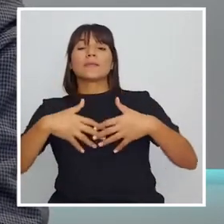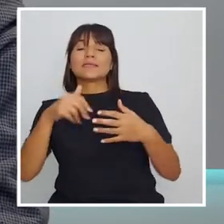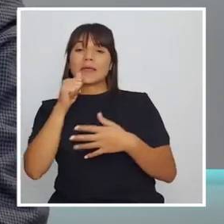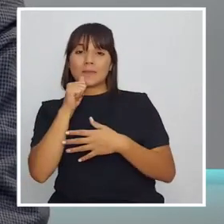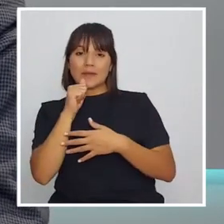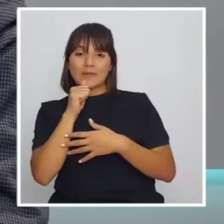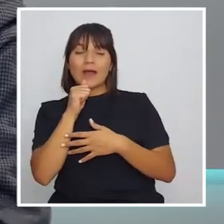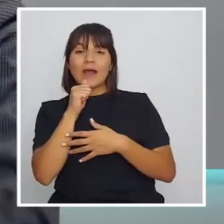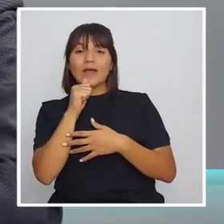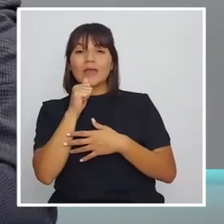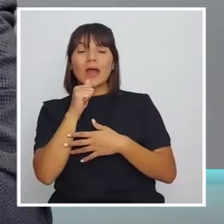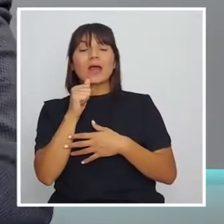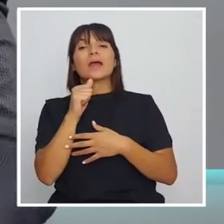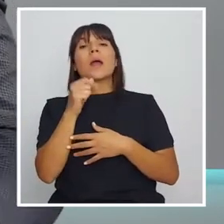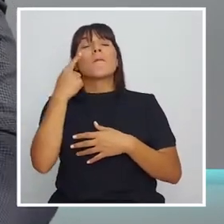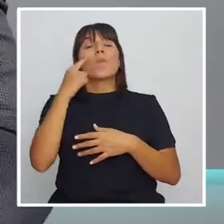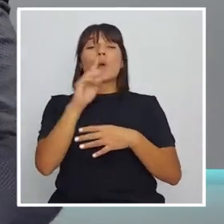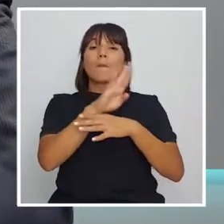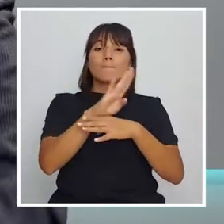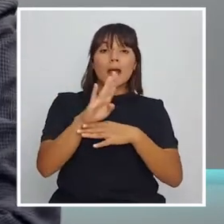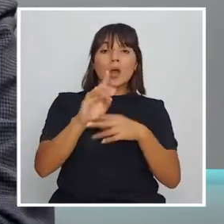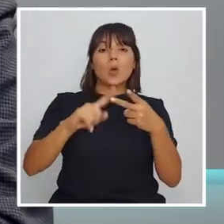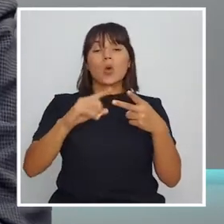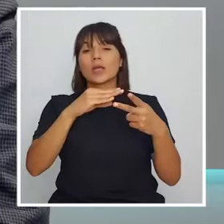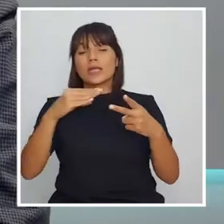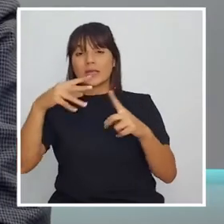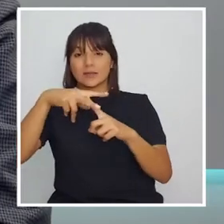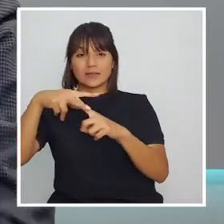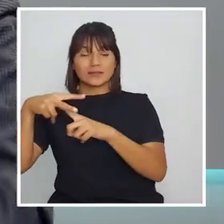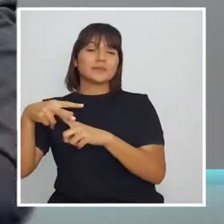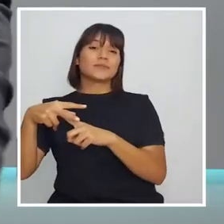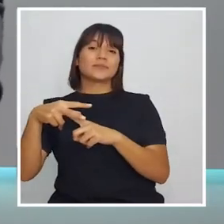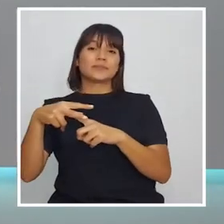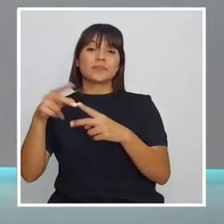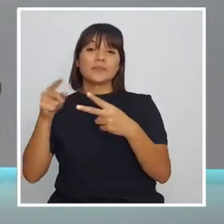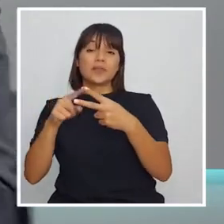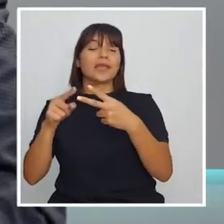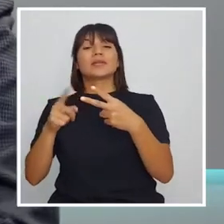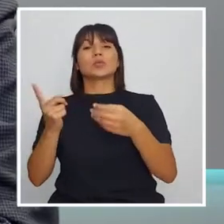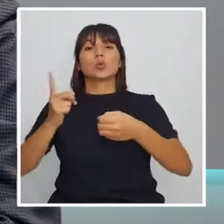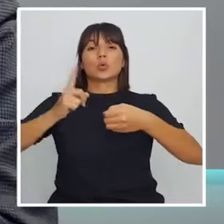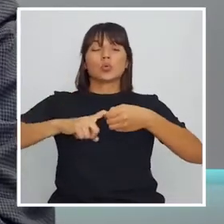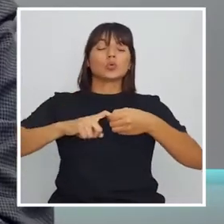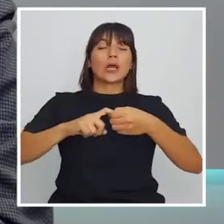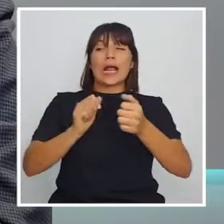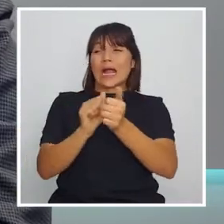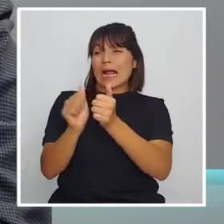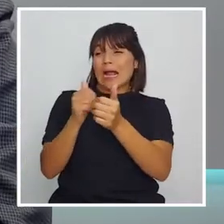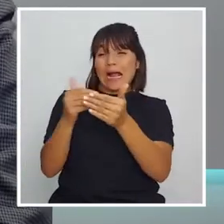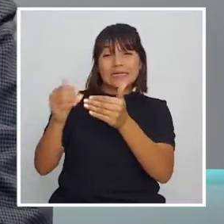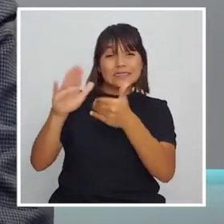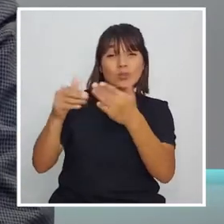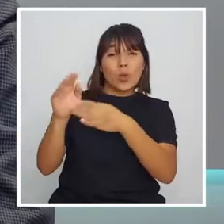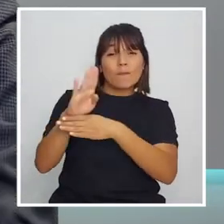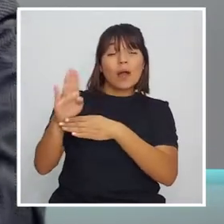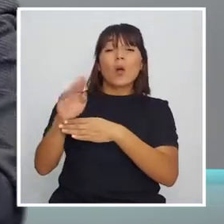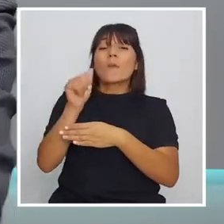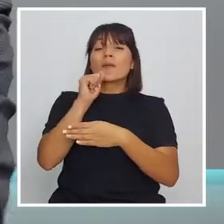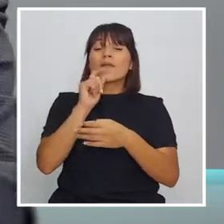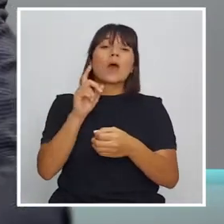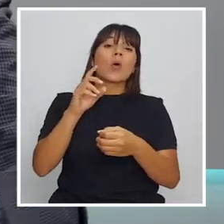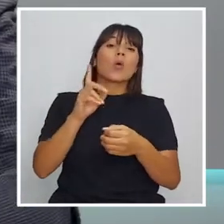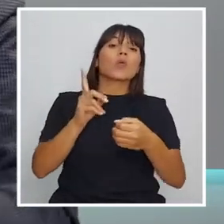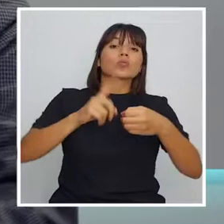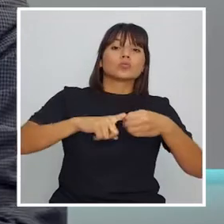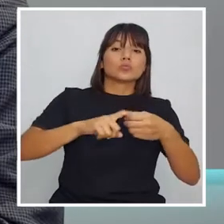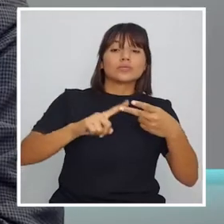las cooperativas. Hoy en día están afiliados casi todos los bancos privados y las 3 cooperativas más grandes del país. Además